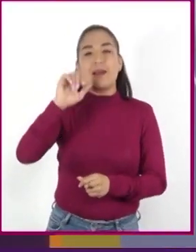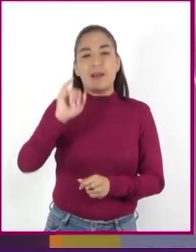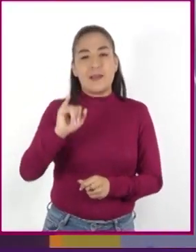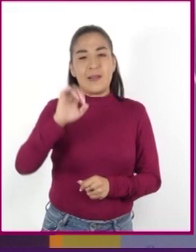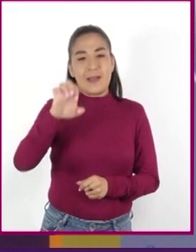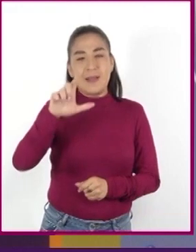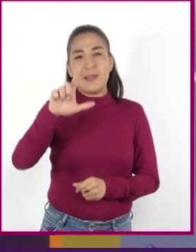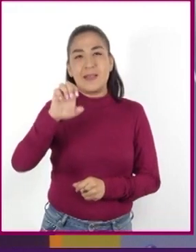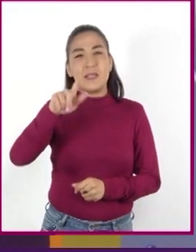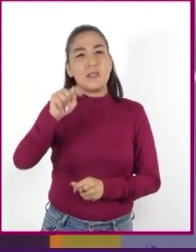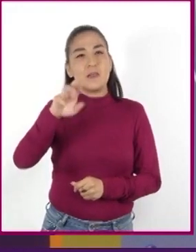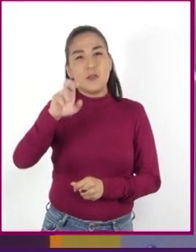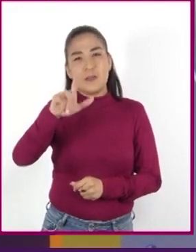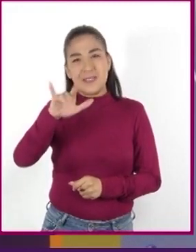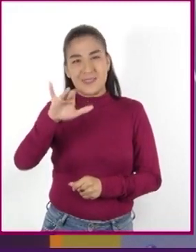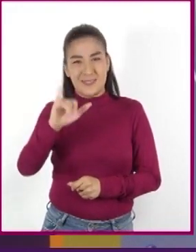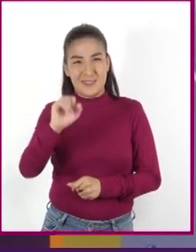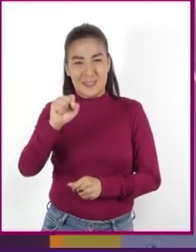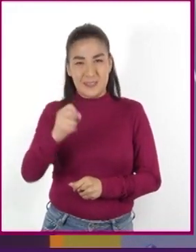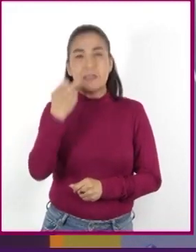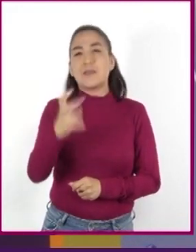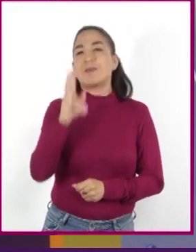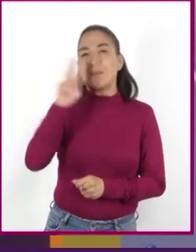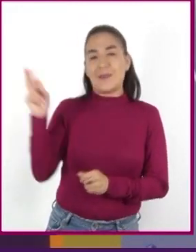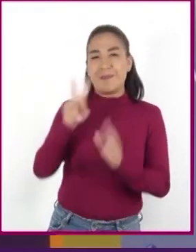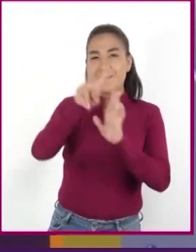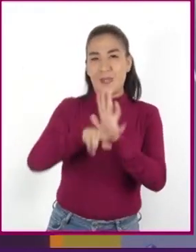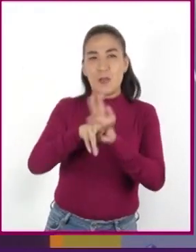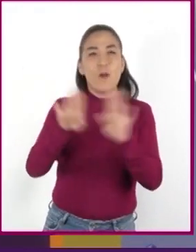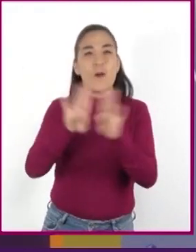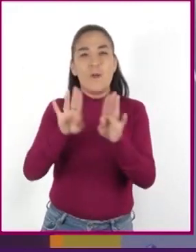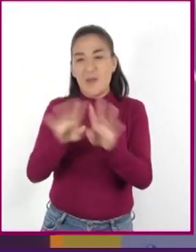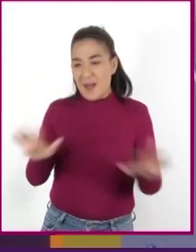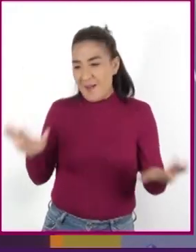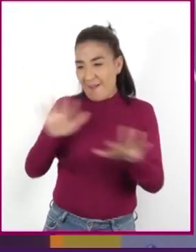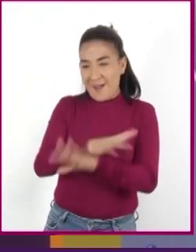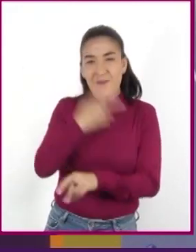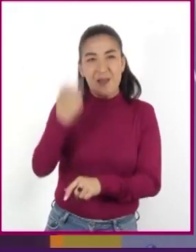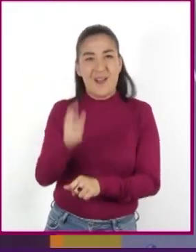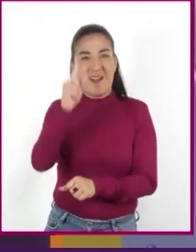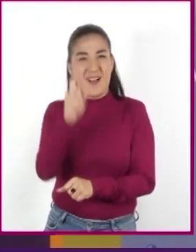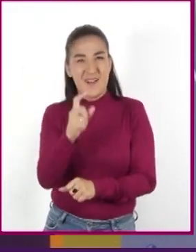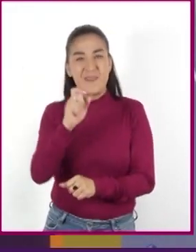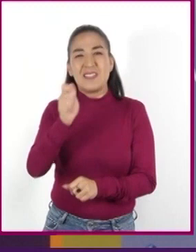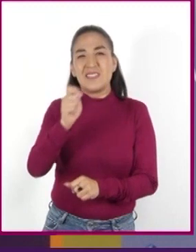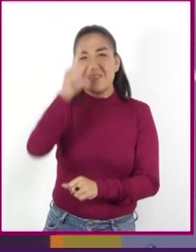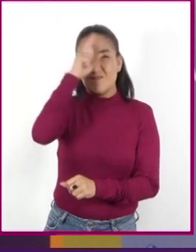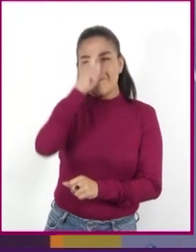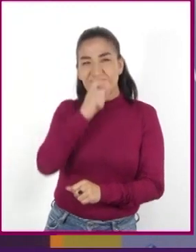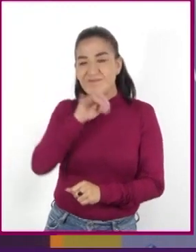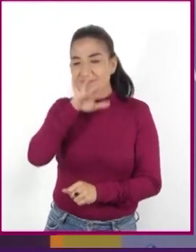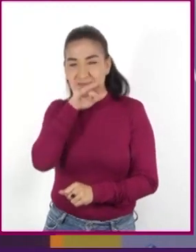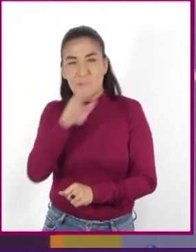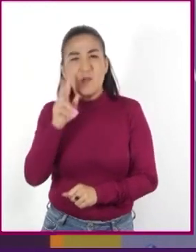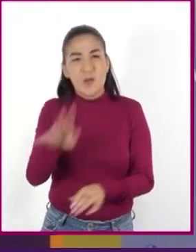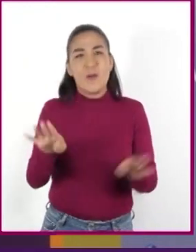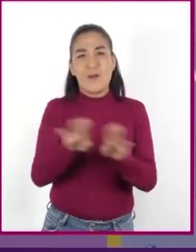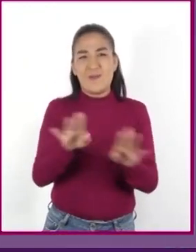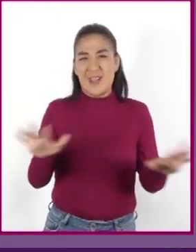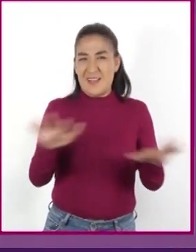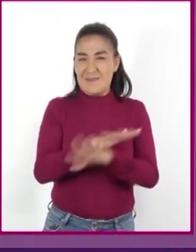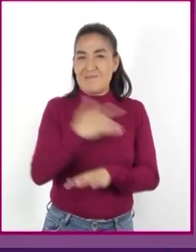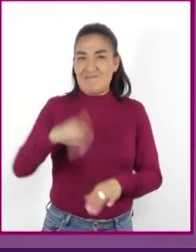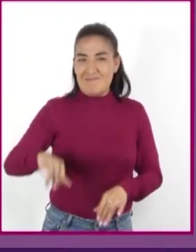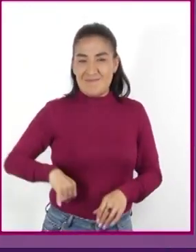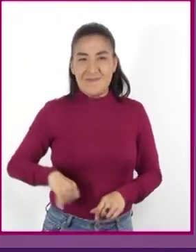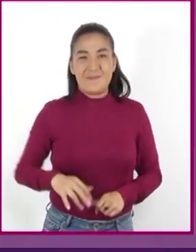el siguiente video para conocer cómo sucede esta reacción de descomposición. Es sorprendente conocer acerca de las reacciones químicas.